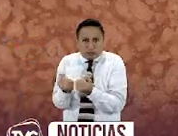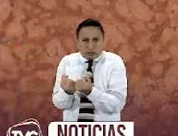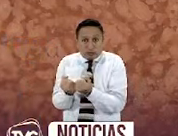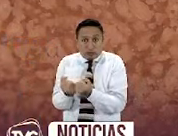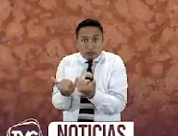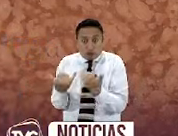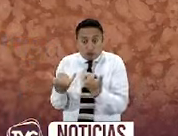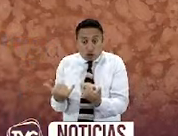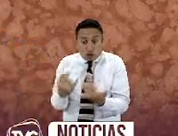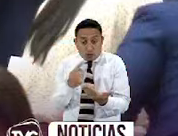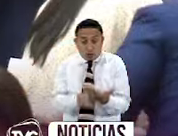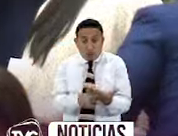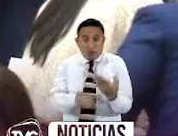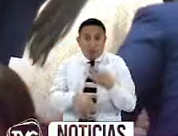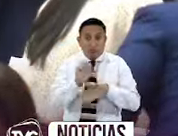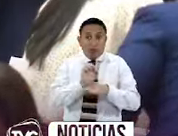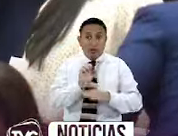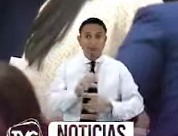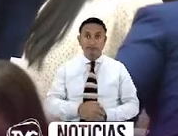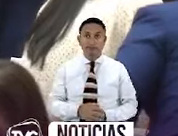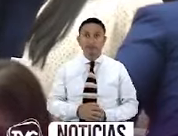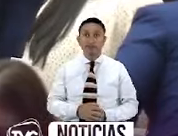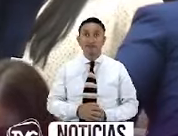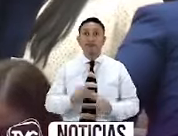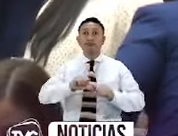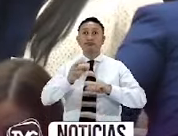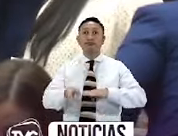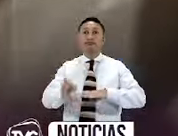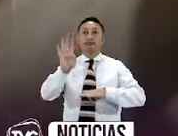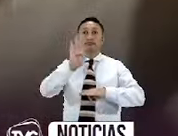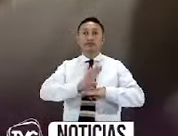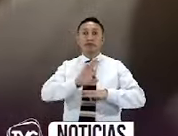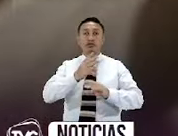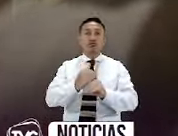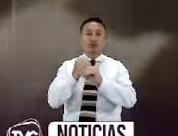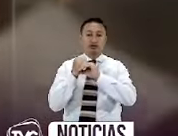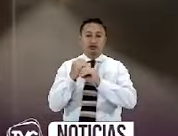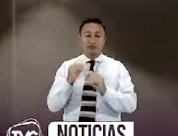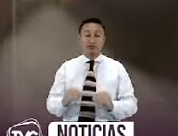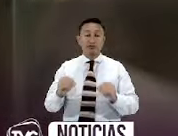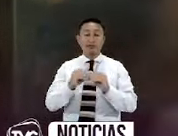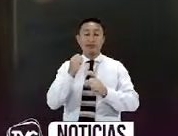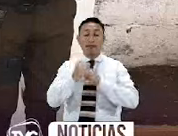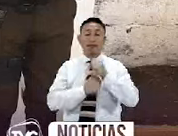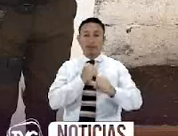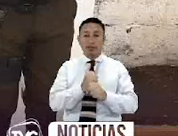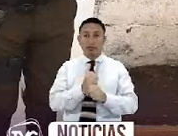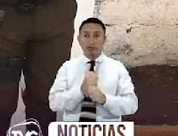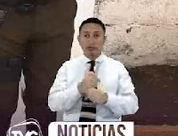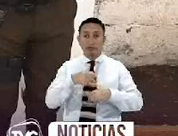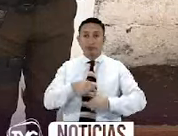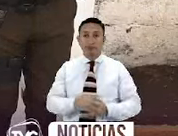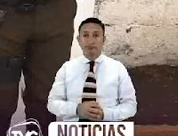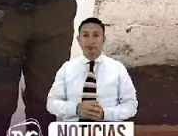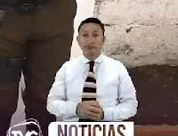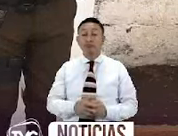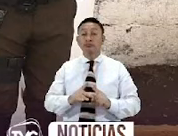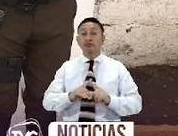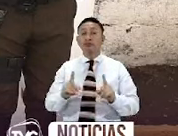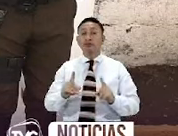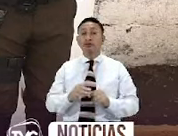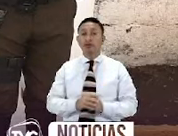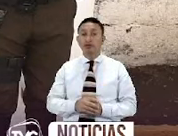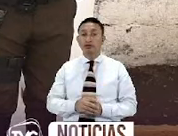como país. La Asamblea Nacional está obligada a incrementar las penas de estos delitos. Sin embargo, la dosificación de